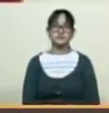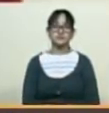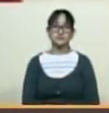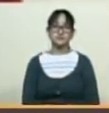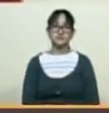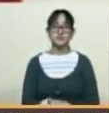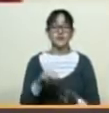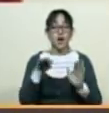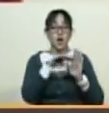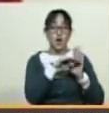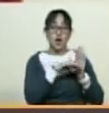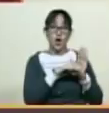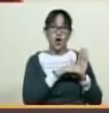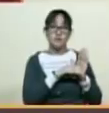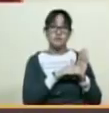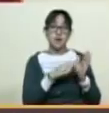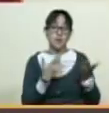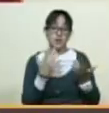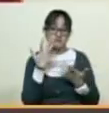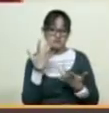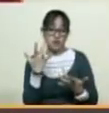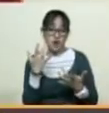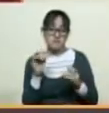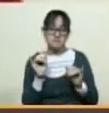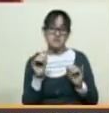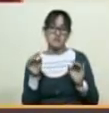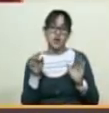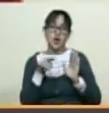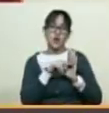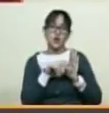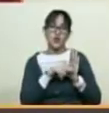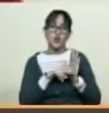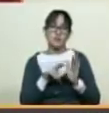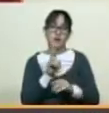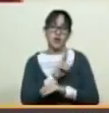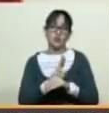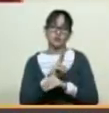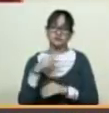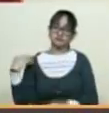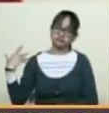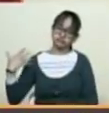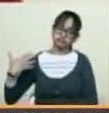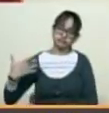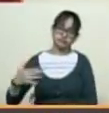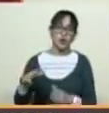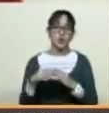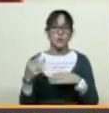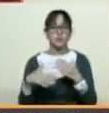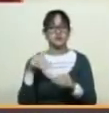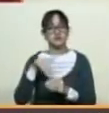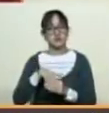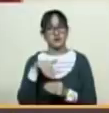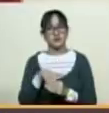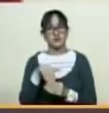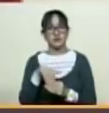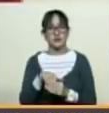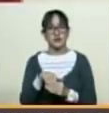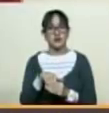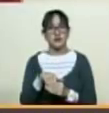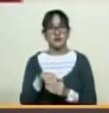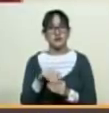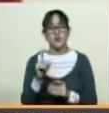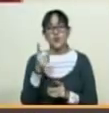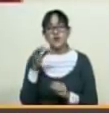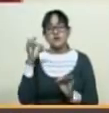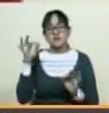Esta norma la pueden consultar, es la misma norma que hemos utilizado siempre para todos los procesos electorales. Lo único